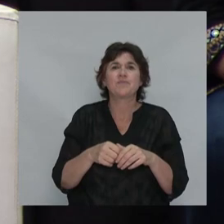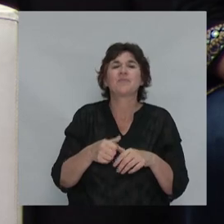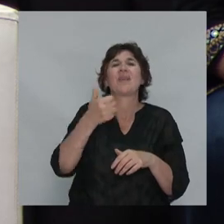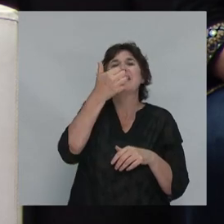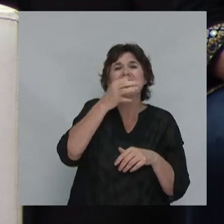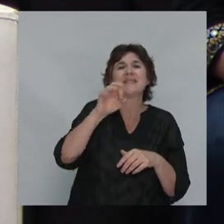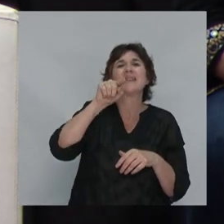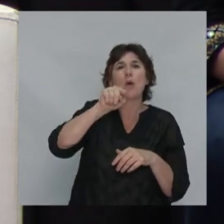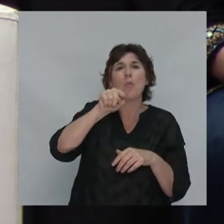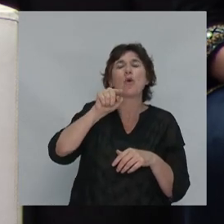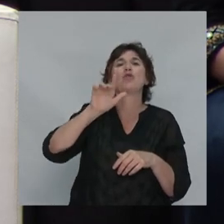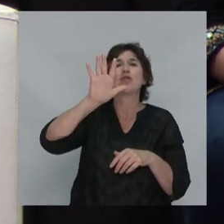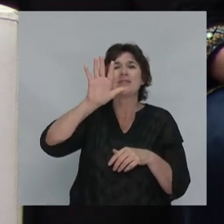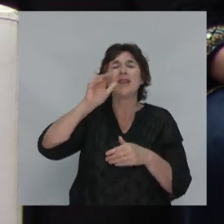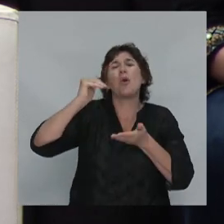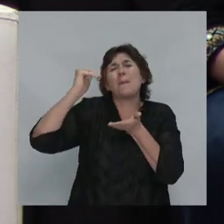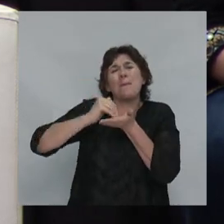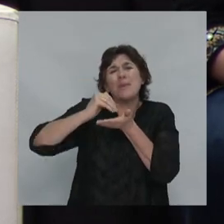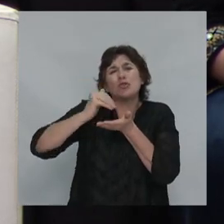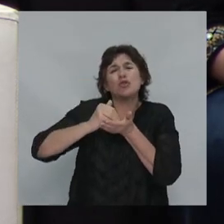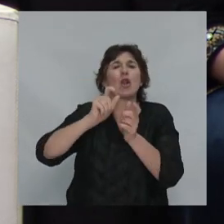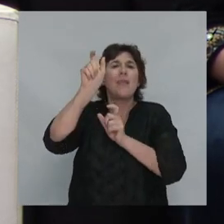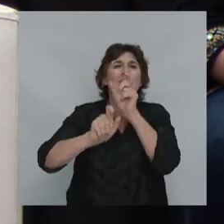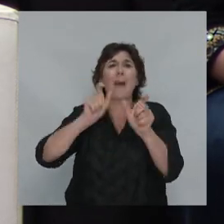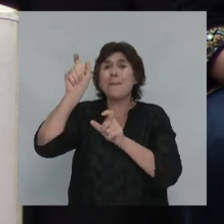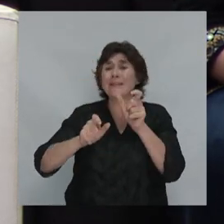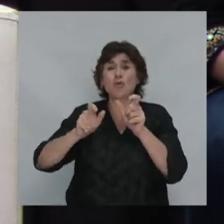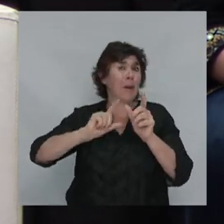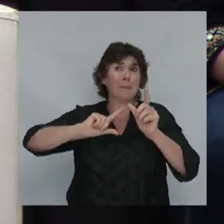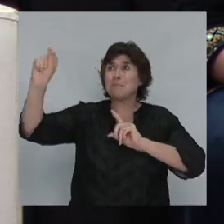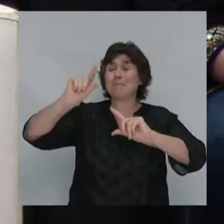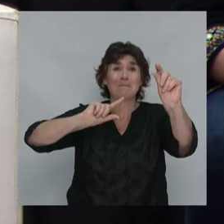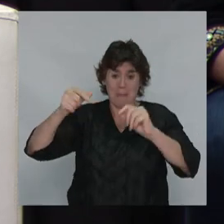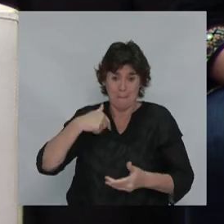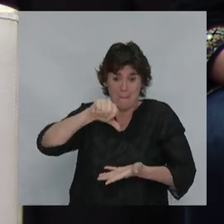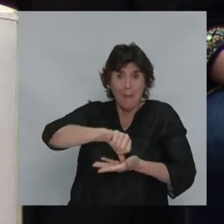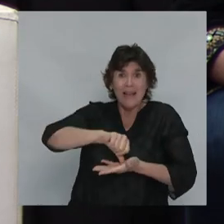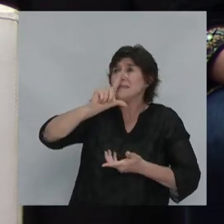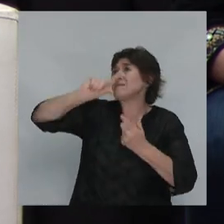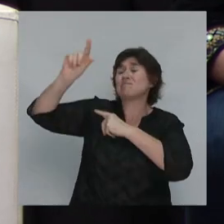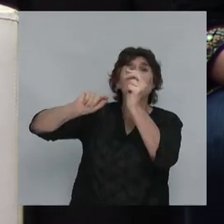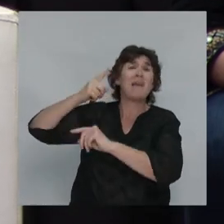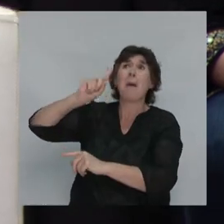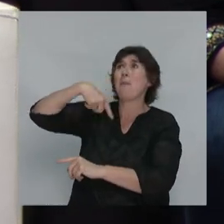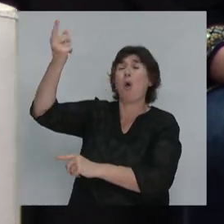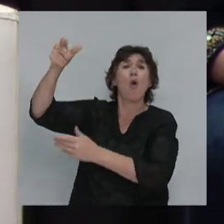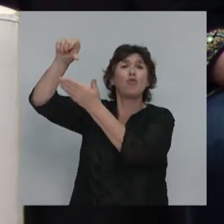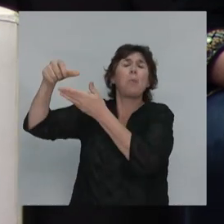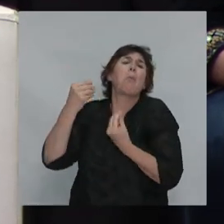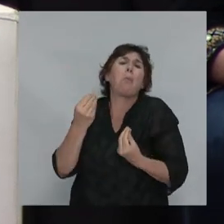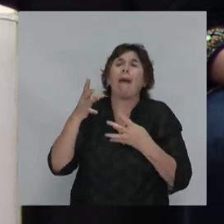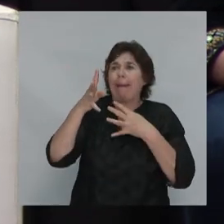60.5 millones de personas están migrando de sus países por